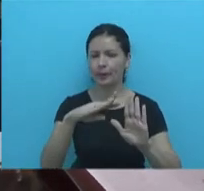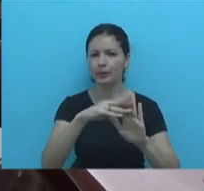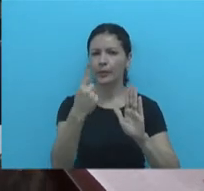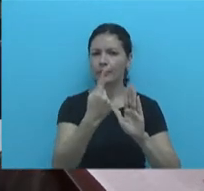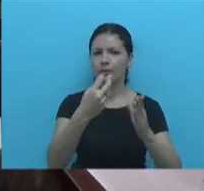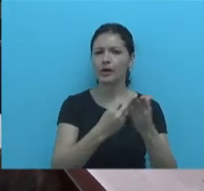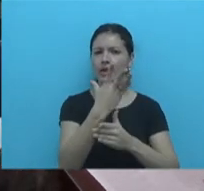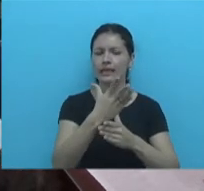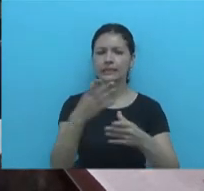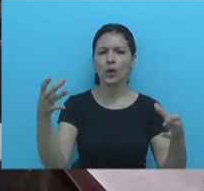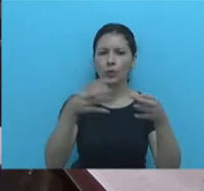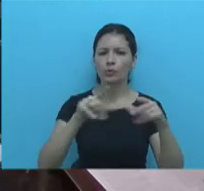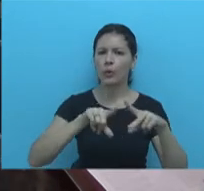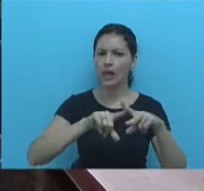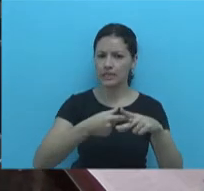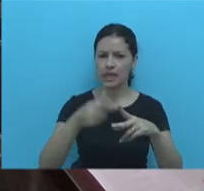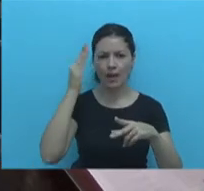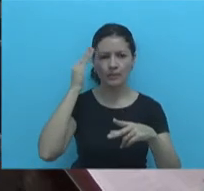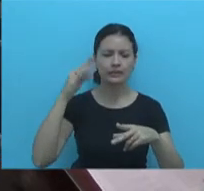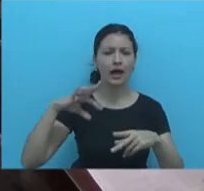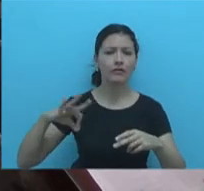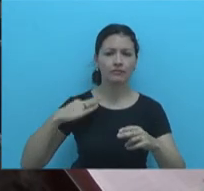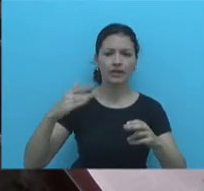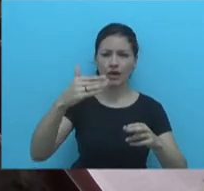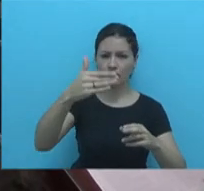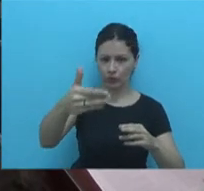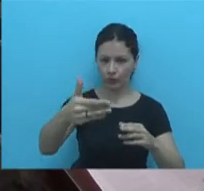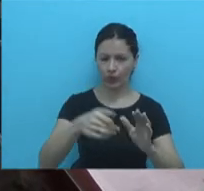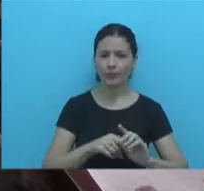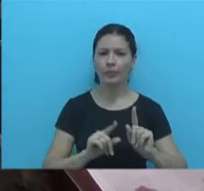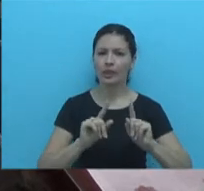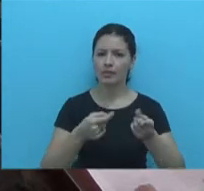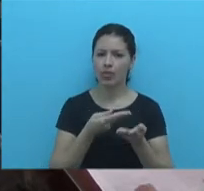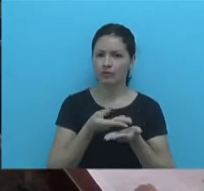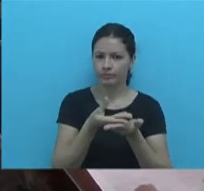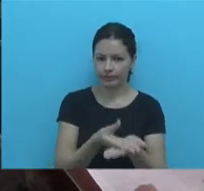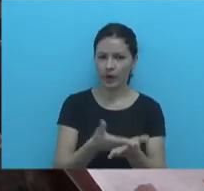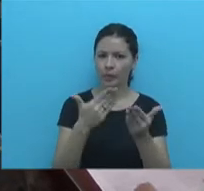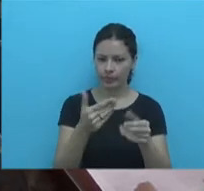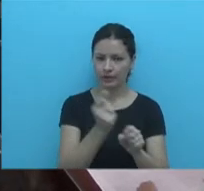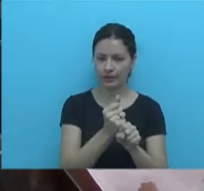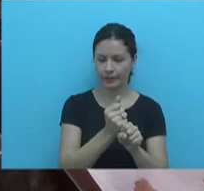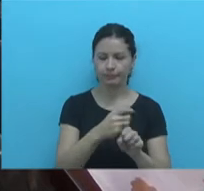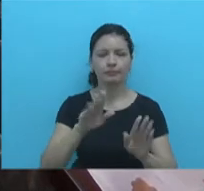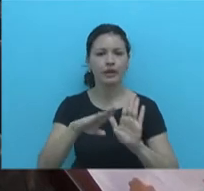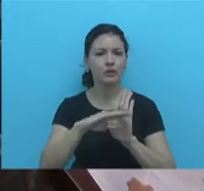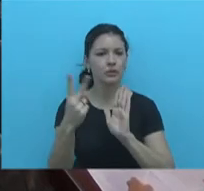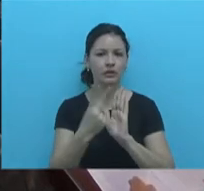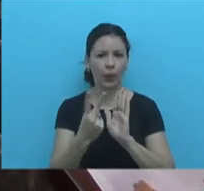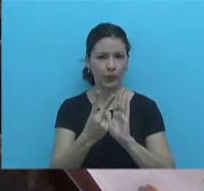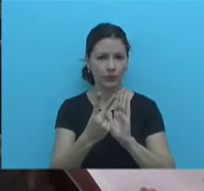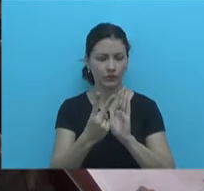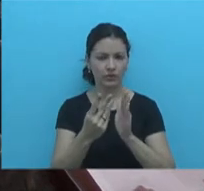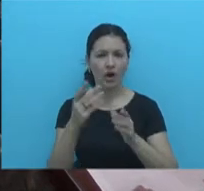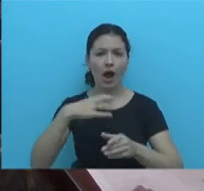de vida y el fondo que esté destinado a este proyecto para solventarlo. Artículo segundo. Los beneficiados en estos talleres serán